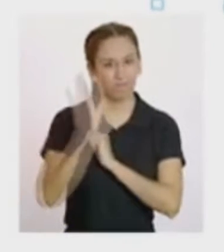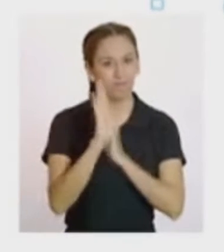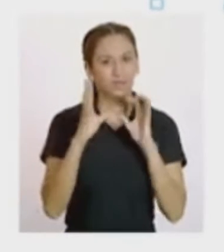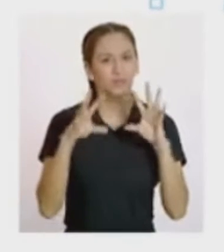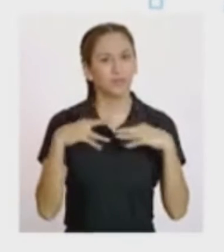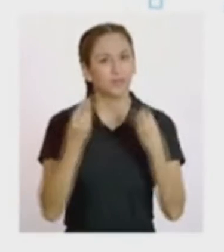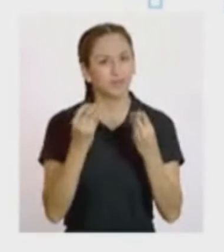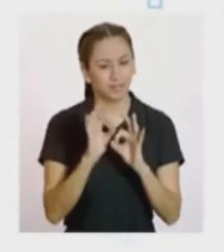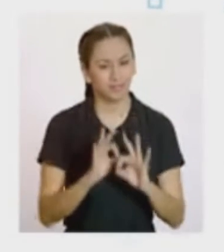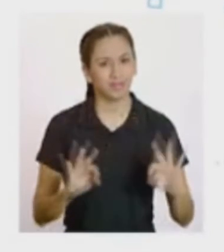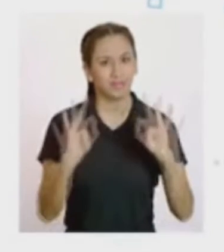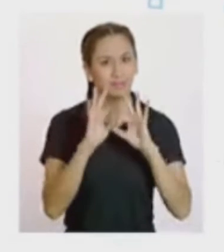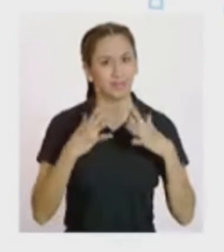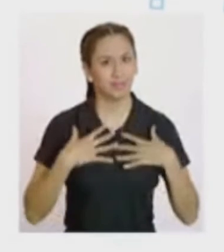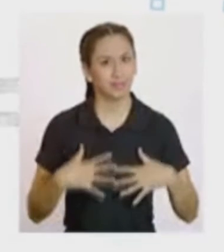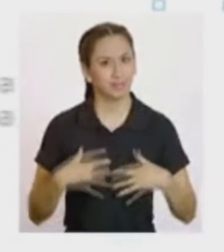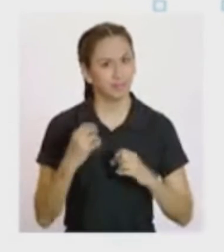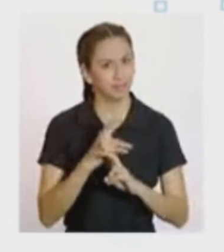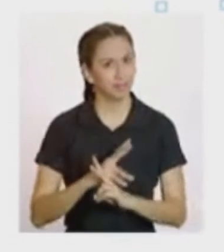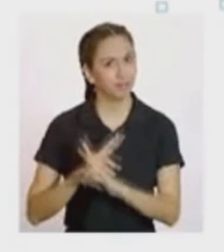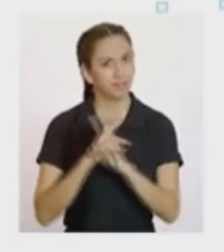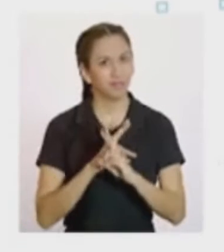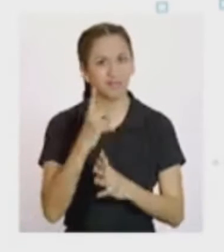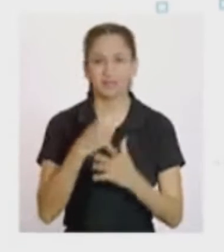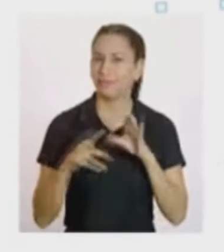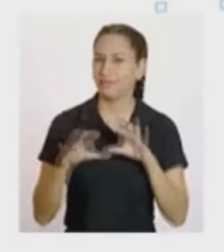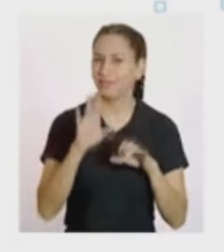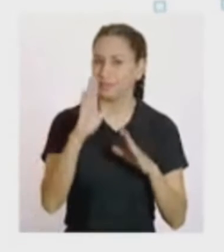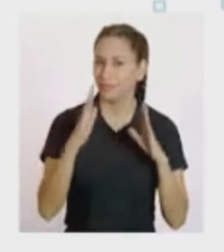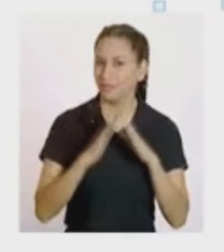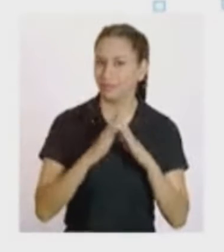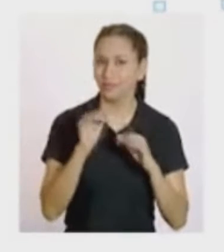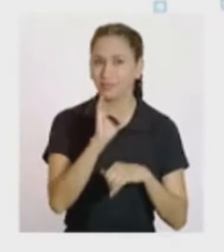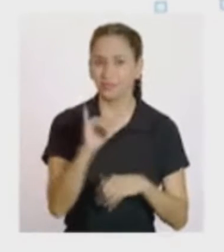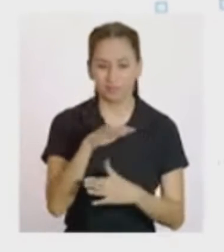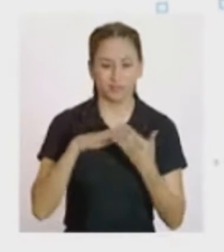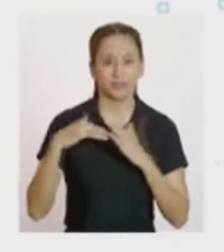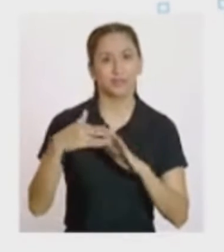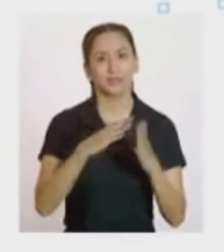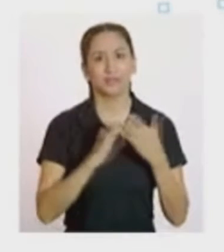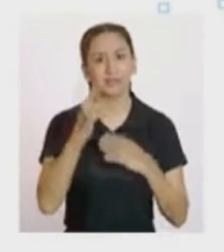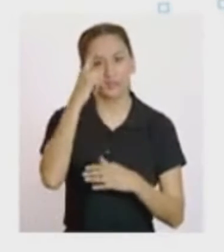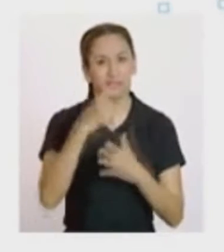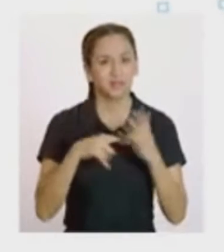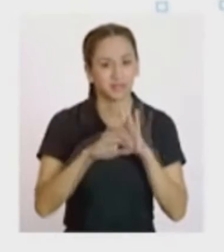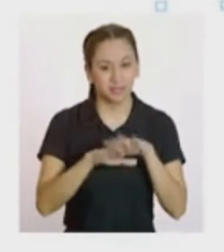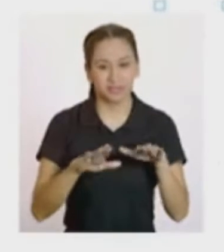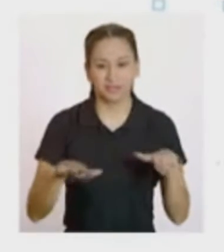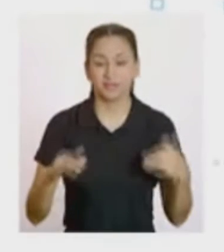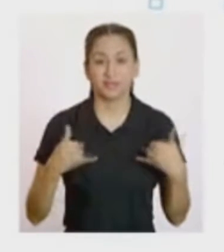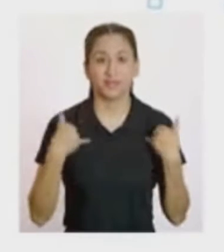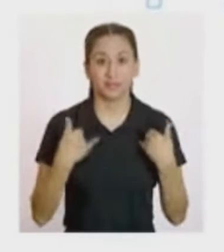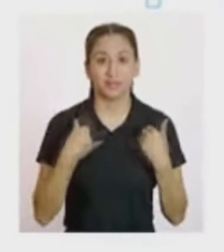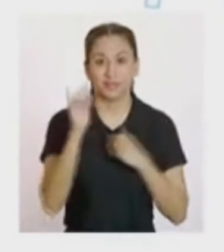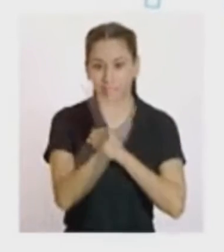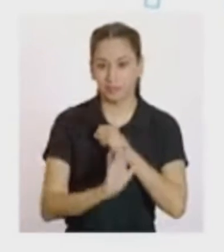qué es importante fortalecerlo? ¿Qué estamos haciendo en casa y en la comunidad para que más niñas, niños y